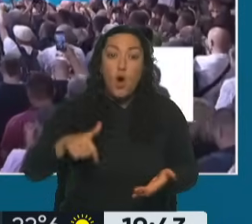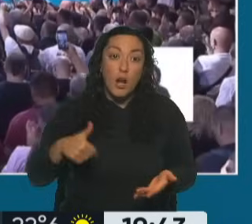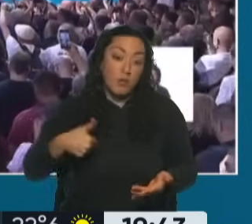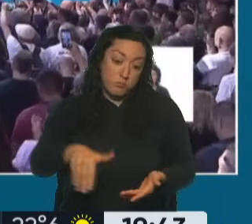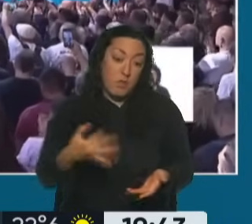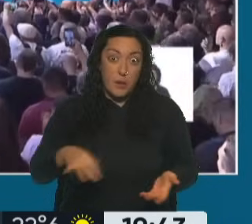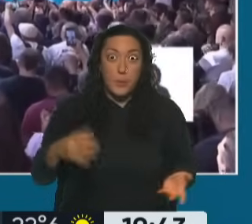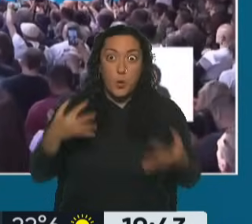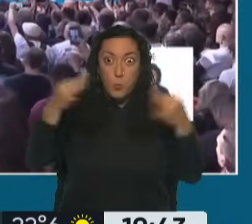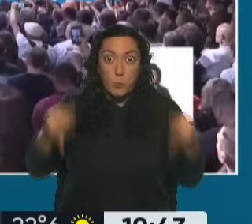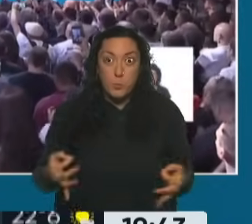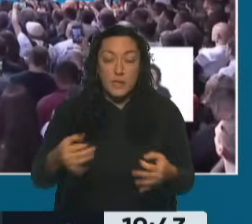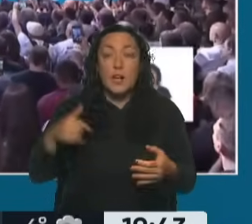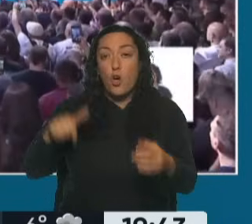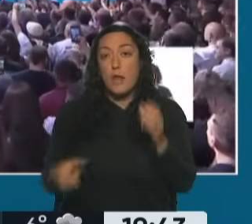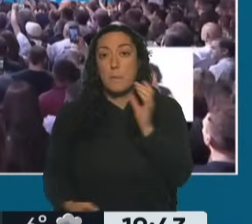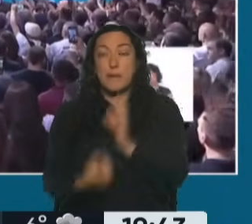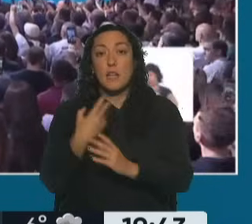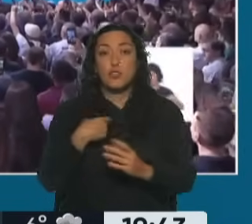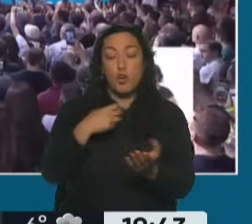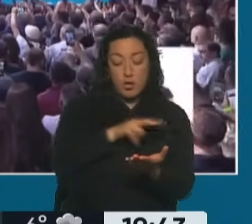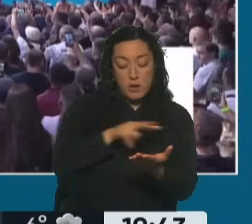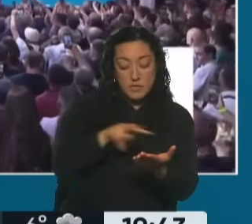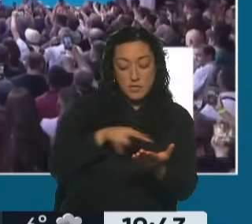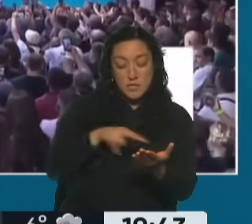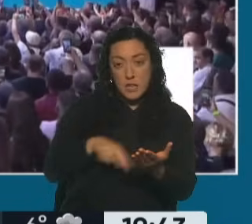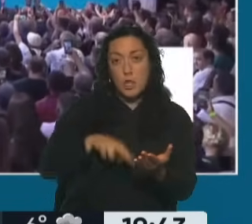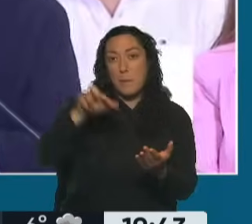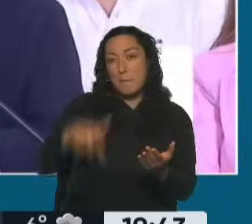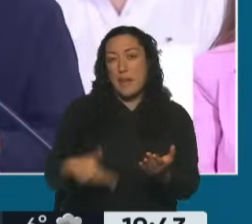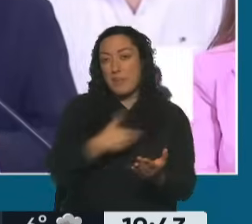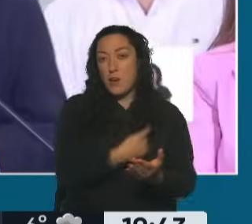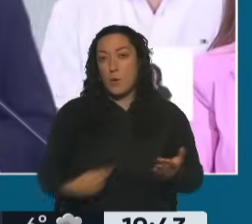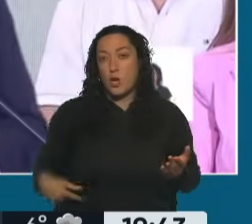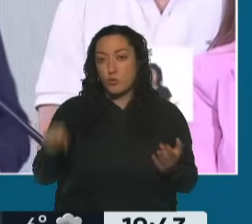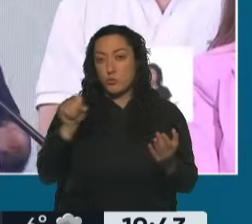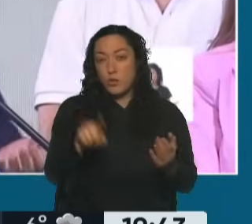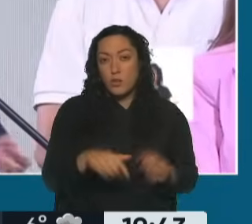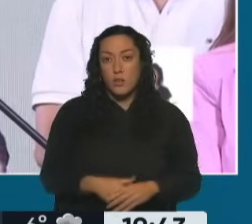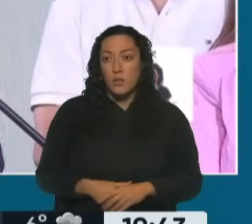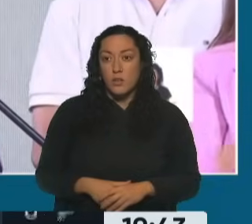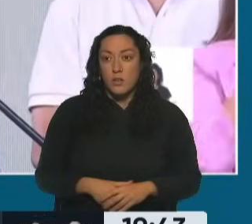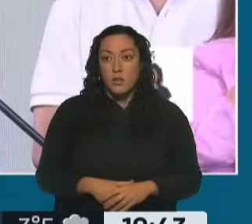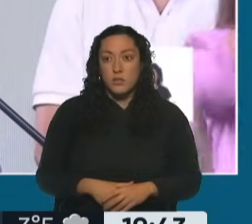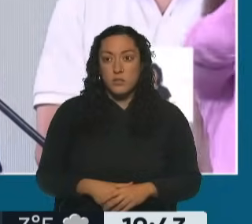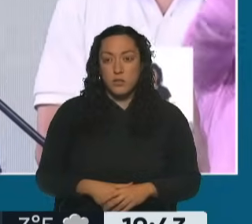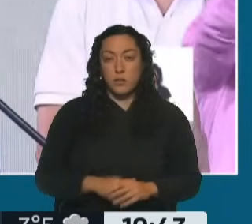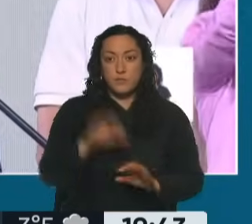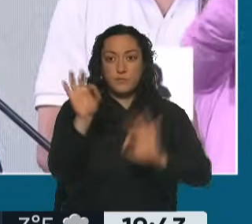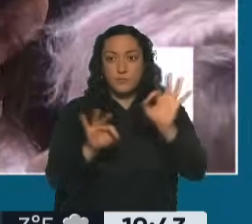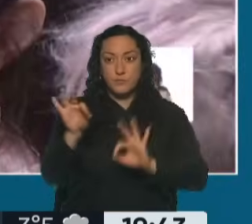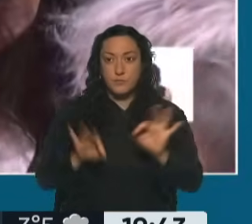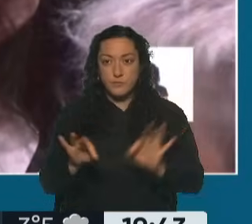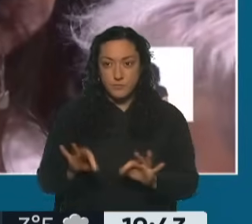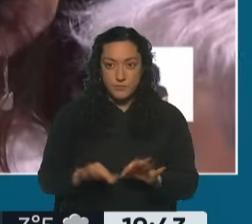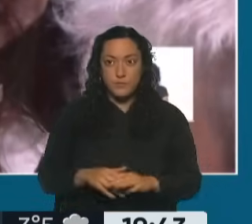hoy estuve leyendo a la mañana todo el programa de gobierno de Javier Milei, detallado, el